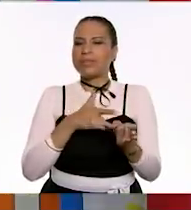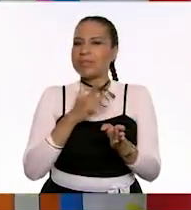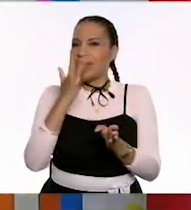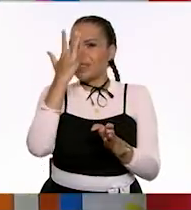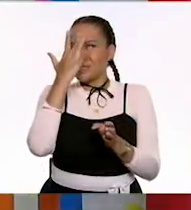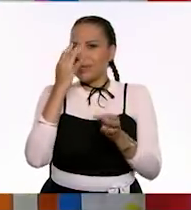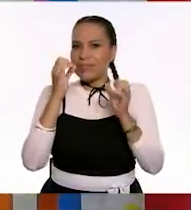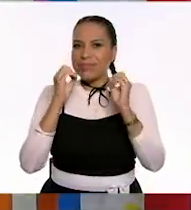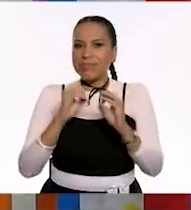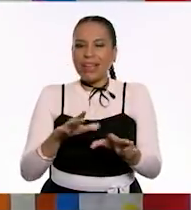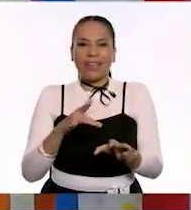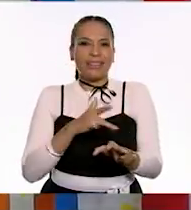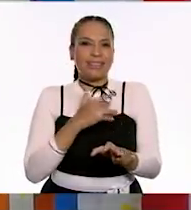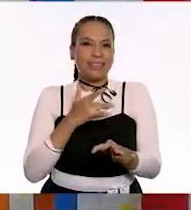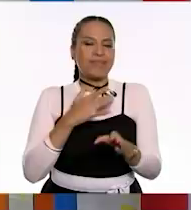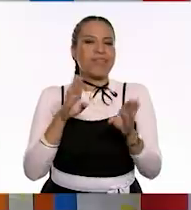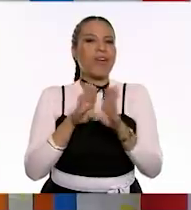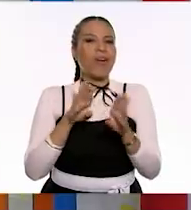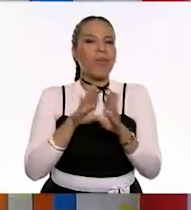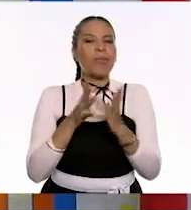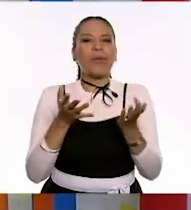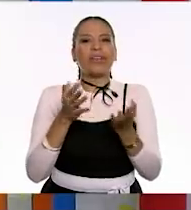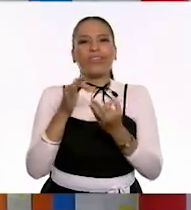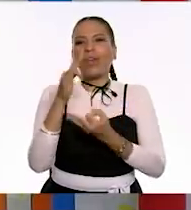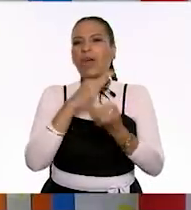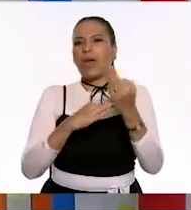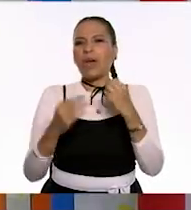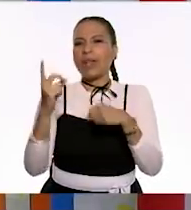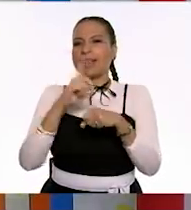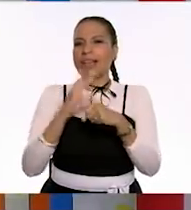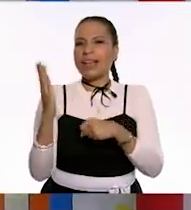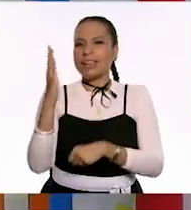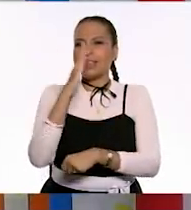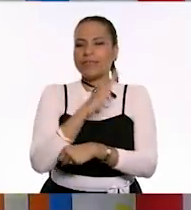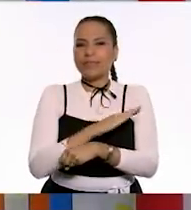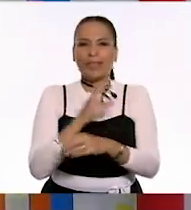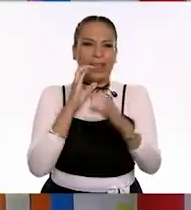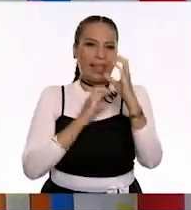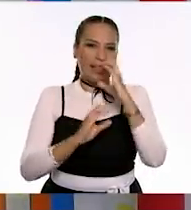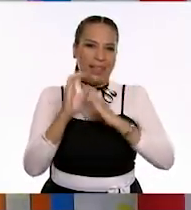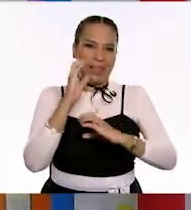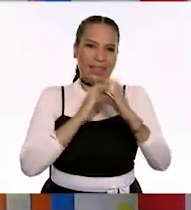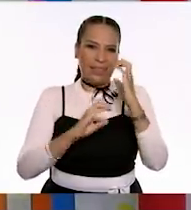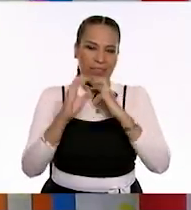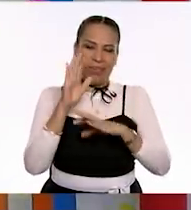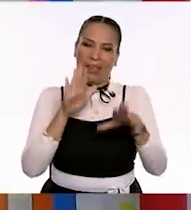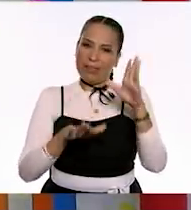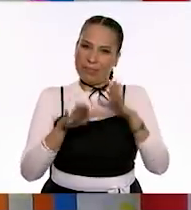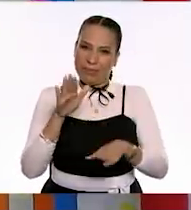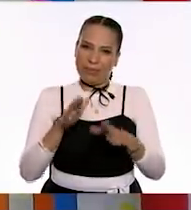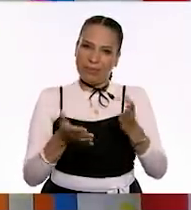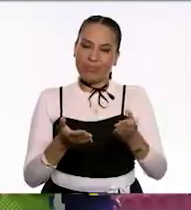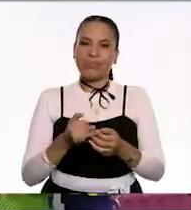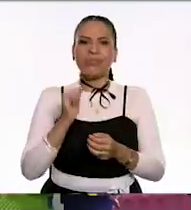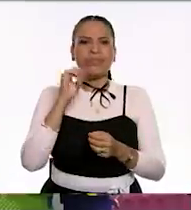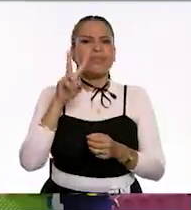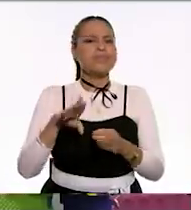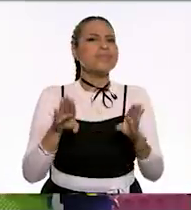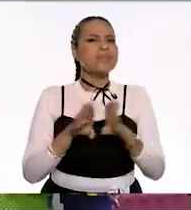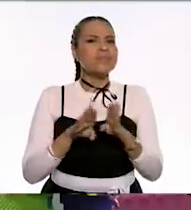magia, si tuviera hechizo, como si estuviera ahí todo el día y la estás cantando y hasta tarareando a veces. Sí, es